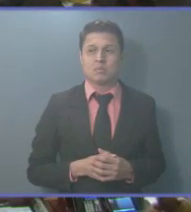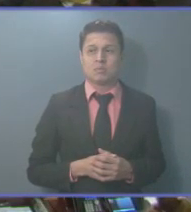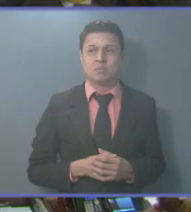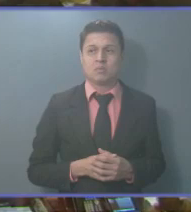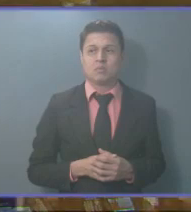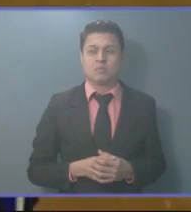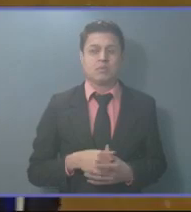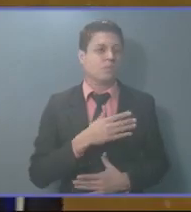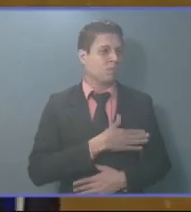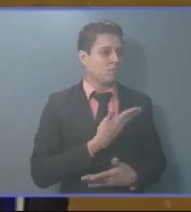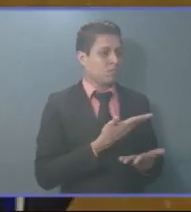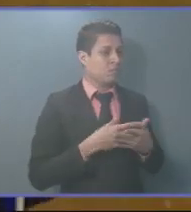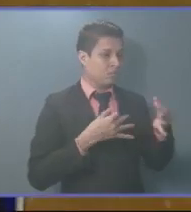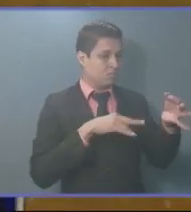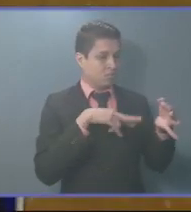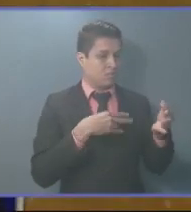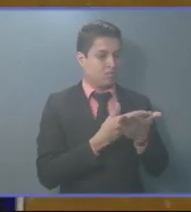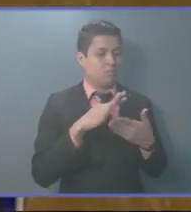la lectura